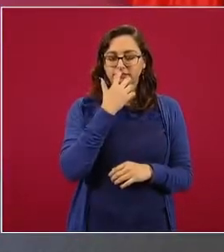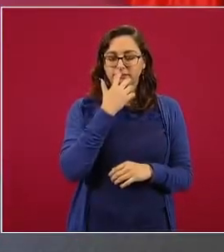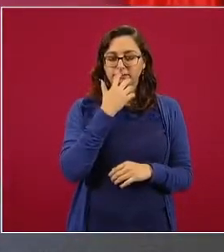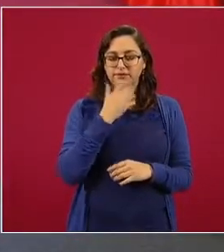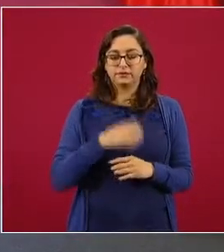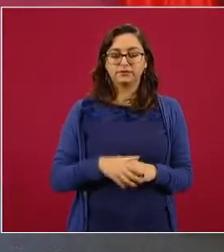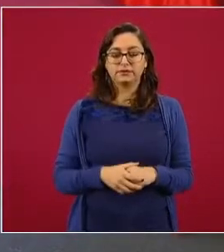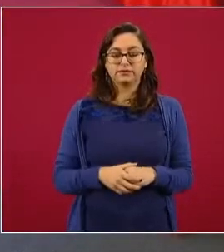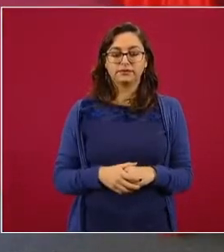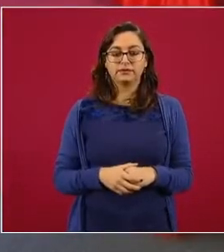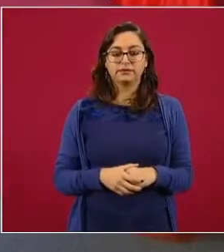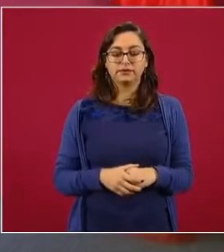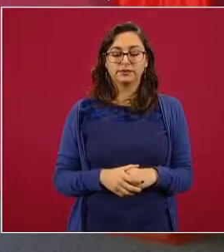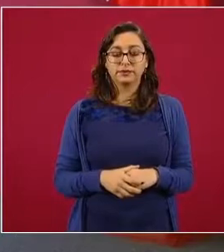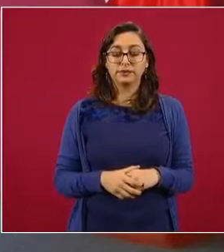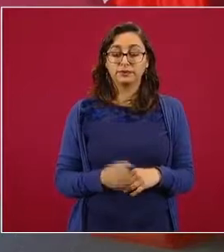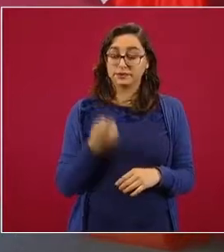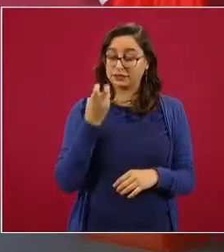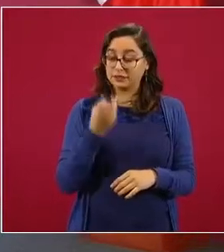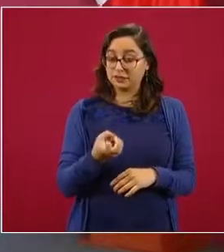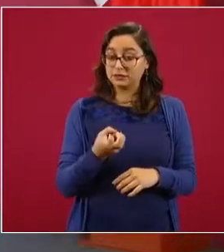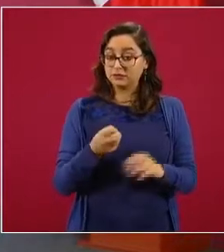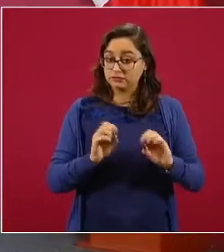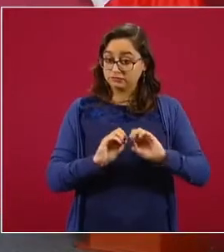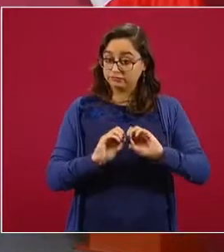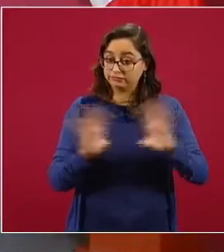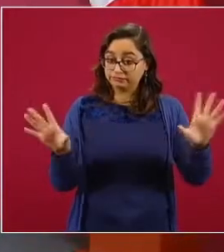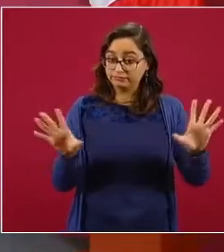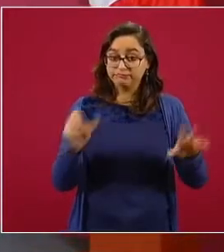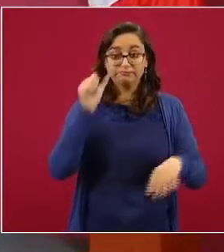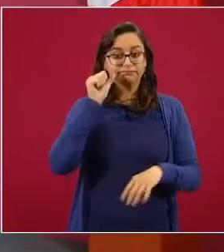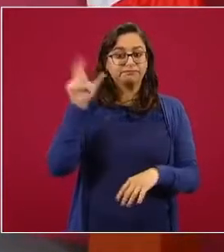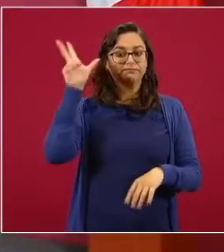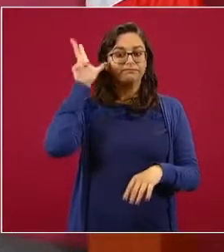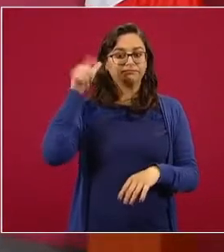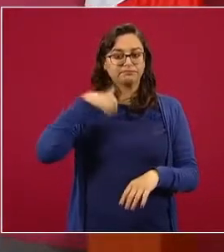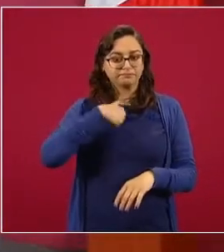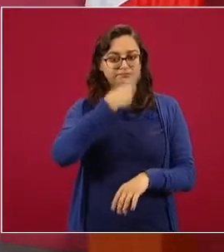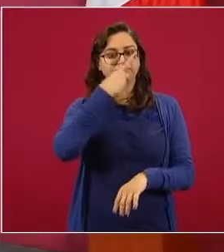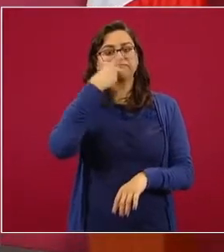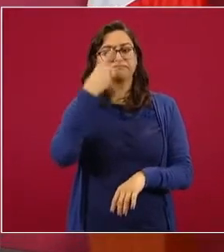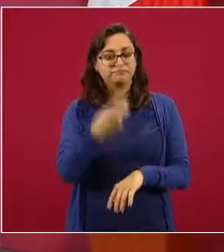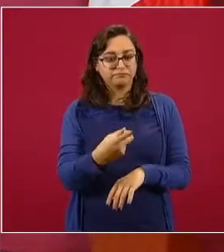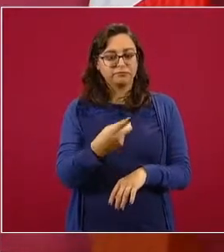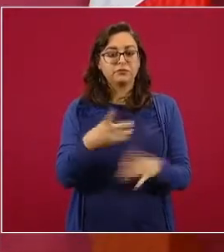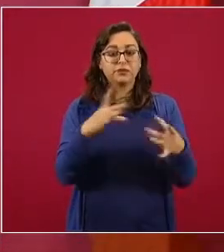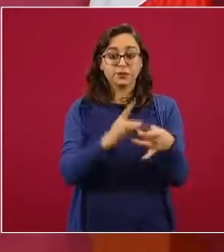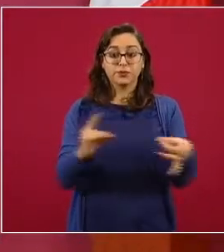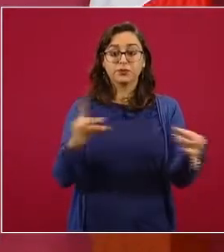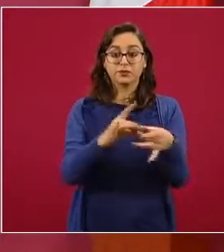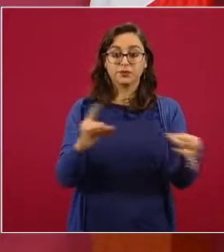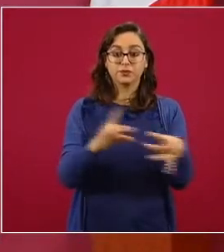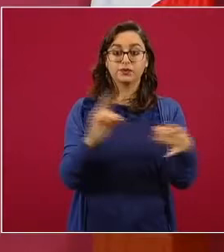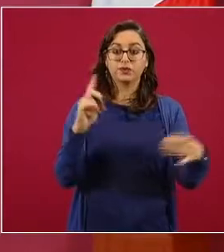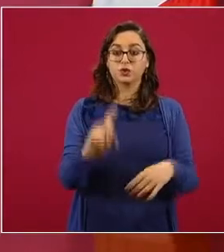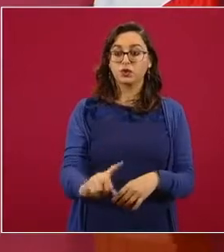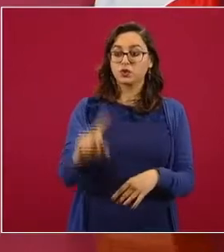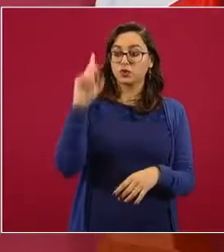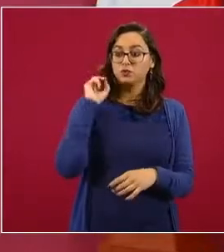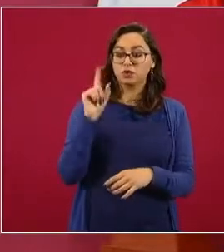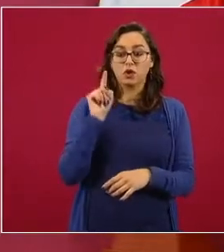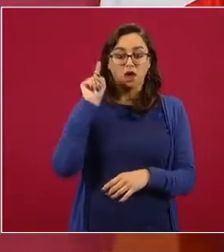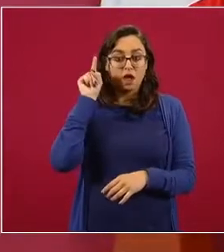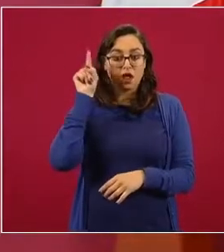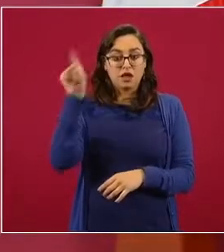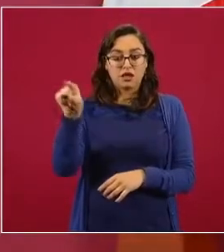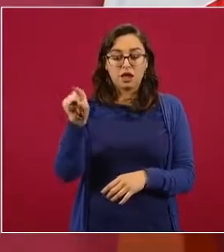Eso debe de quedar muy claro. Lo dije antier, en el domingo, en Nuevo Laredo.